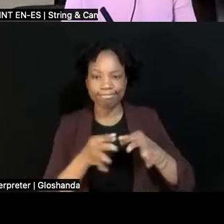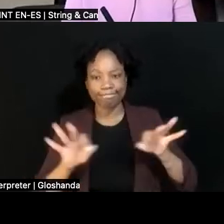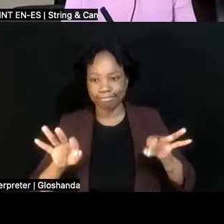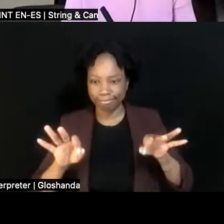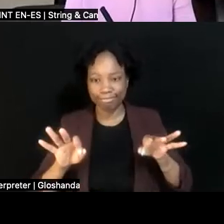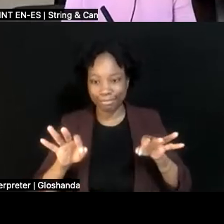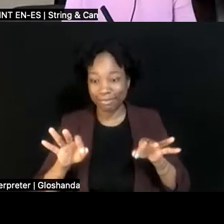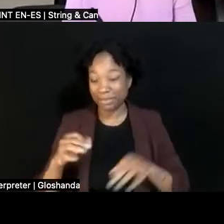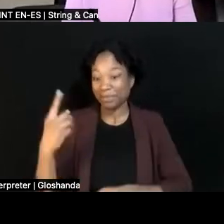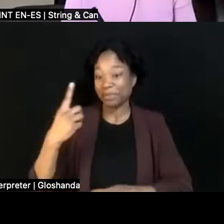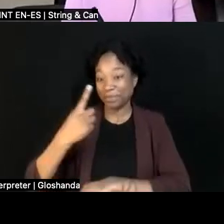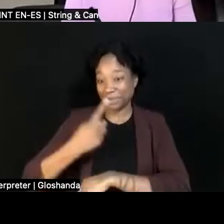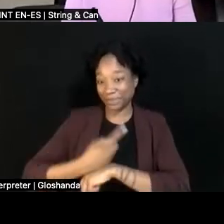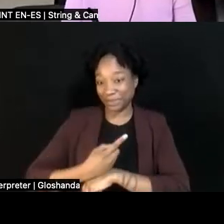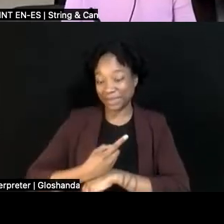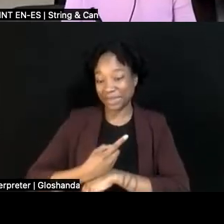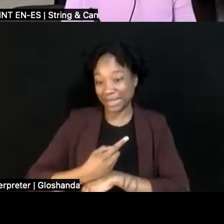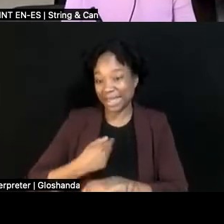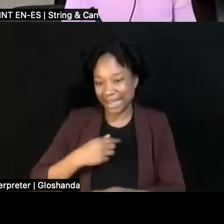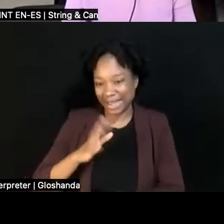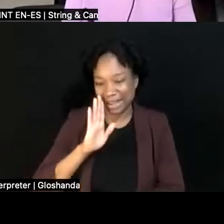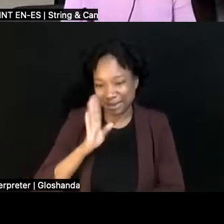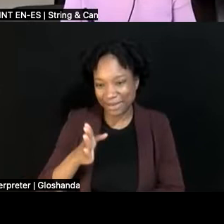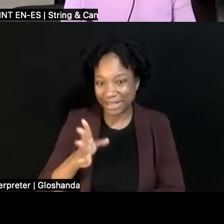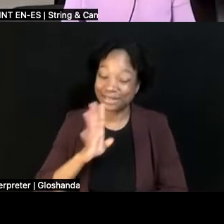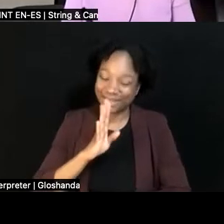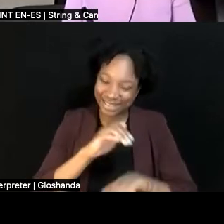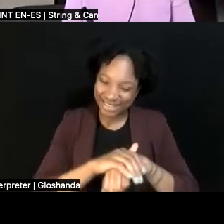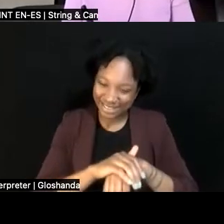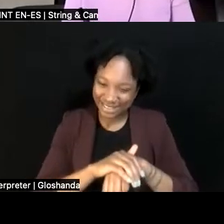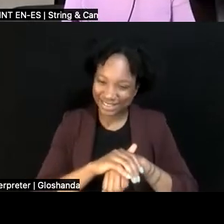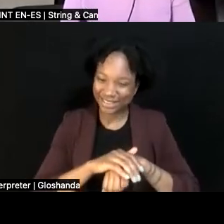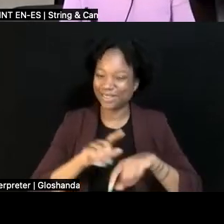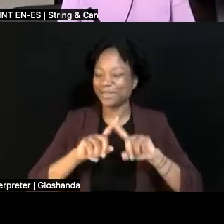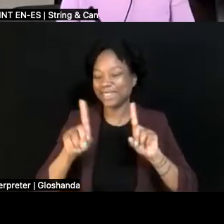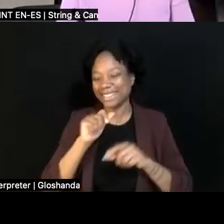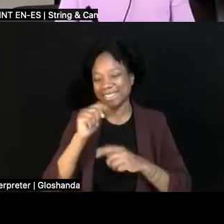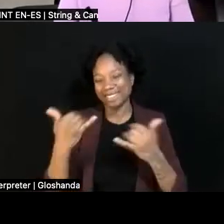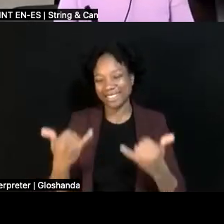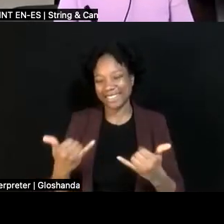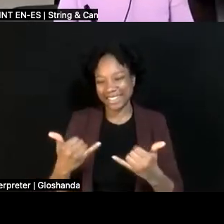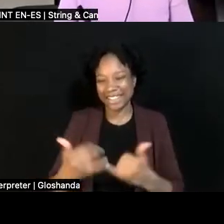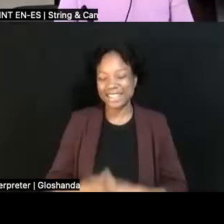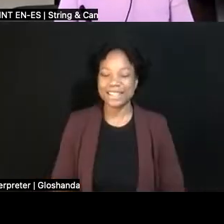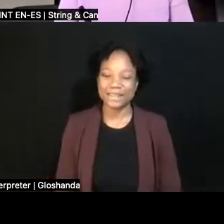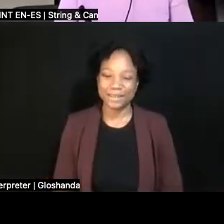Algún día yo voy a hablar inglés, pero no ahora. Bueno,